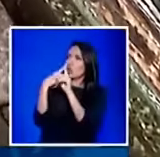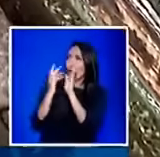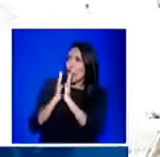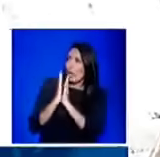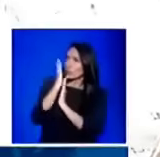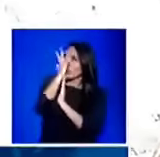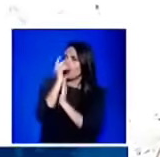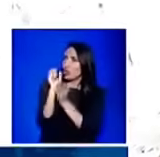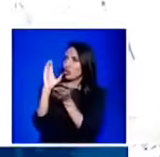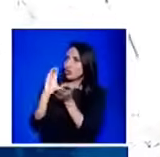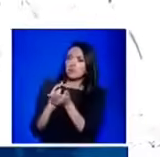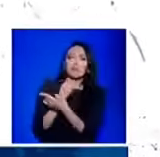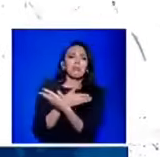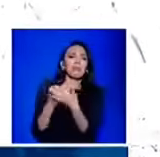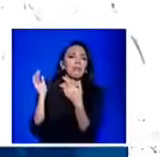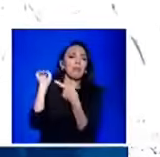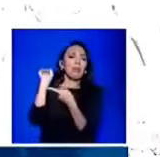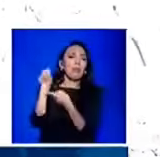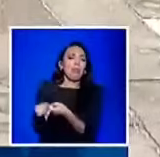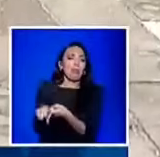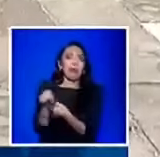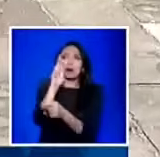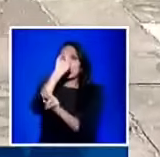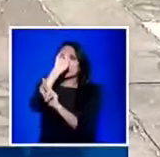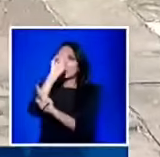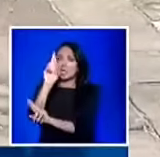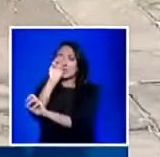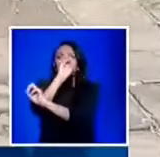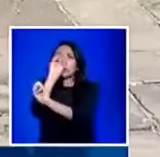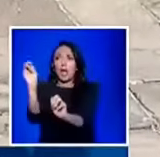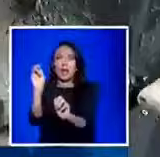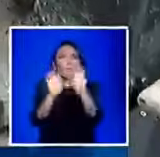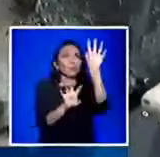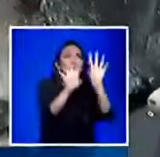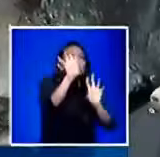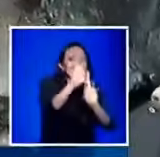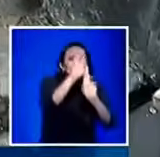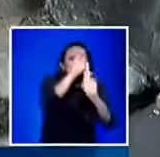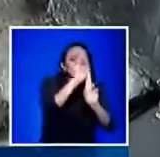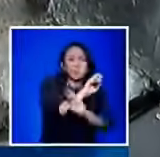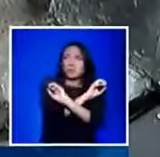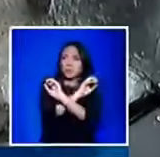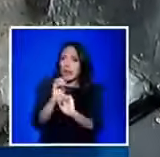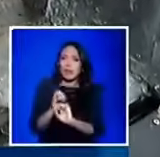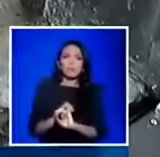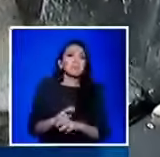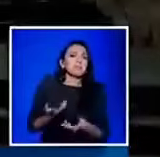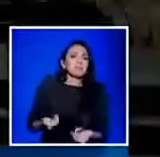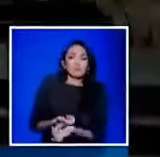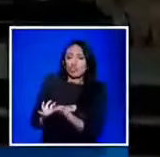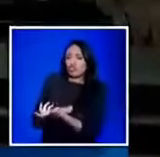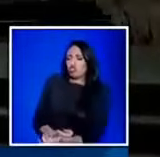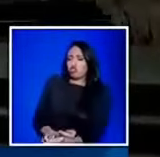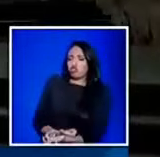colonial. No hay respeto para los templos, para los museos. Hay quienes hacen sus necesidades, donde les alcanza el